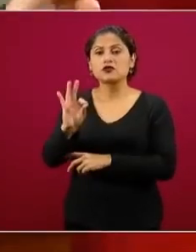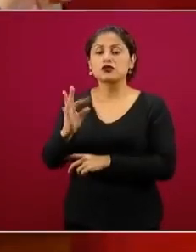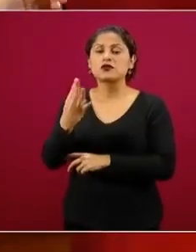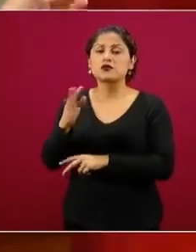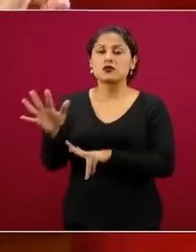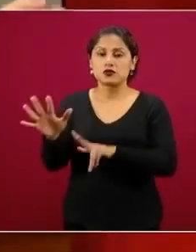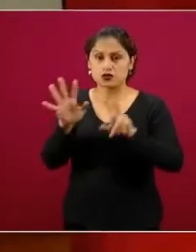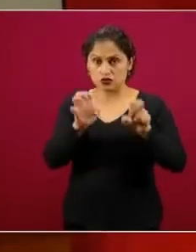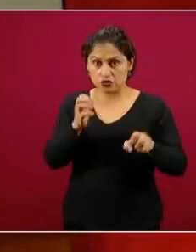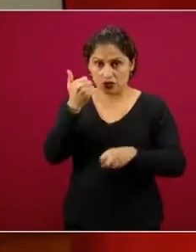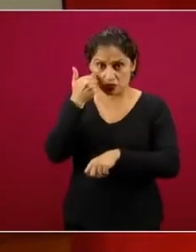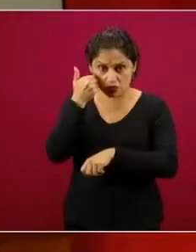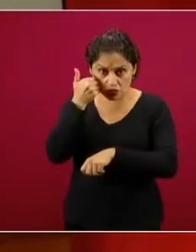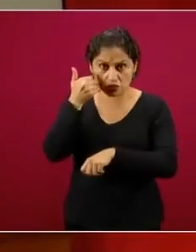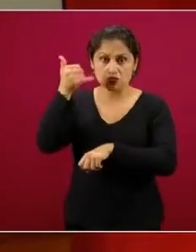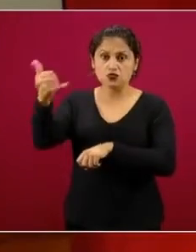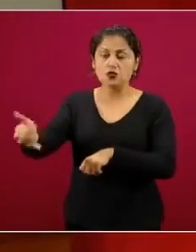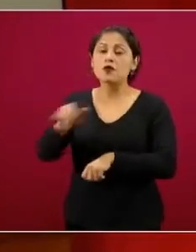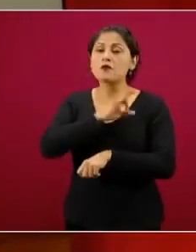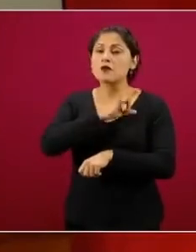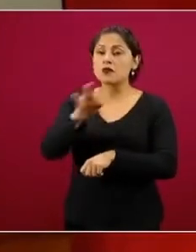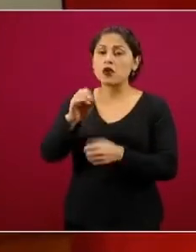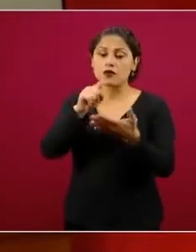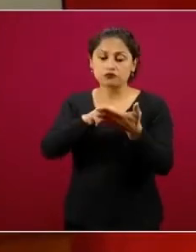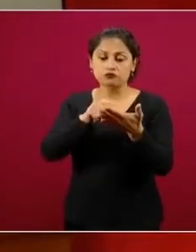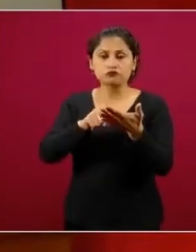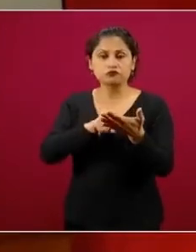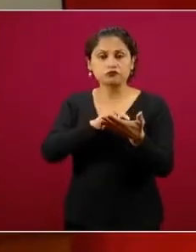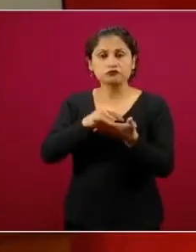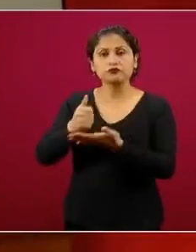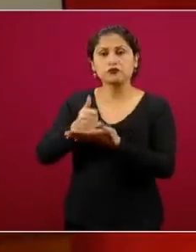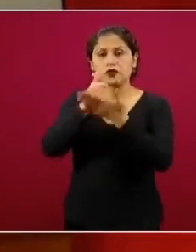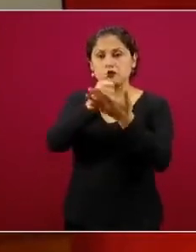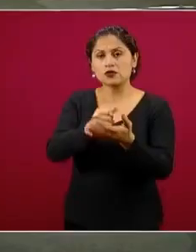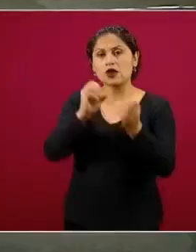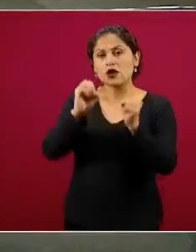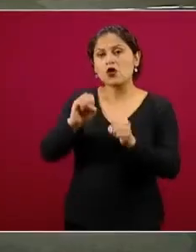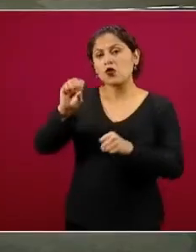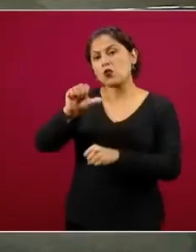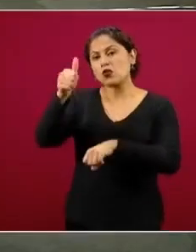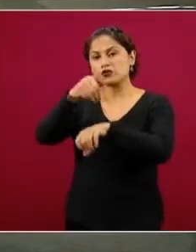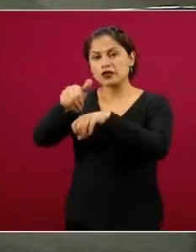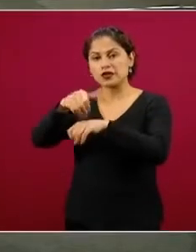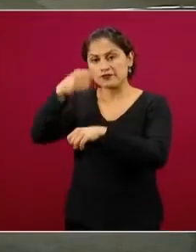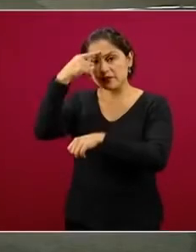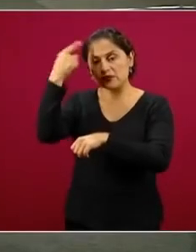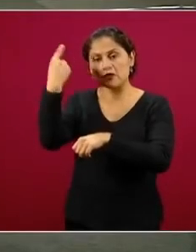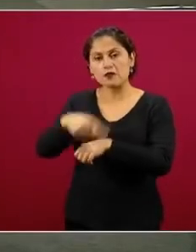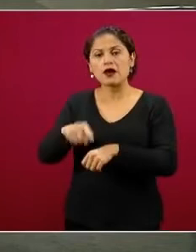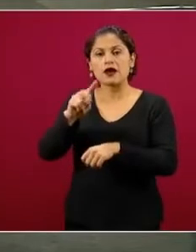800-00-44-800 y la opción que corresponda, o directamente a la línea de la vida. Muchísimas gracias.